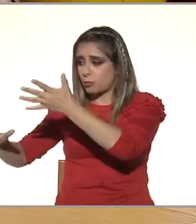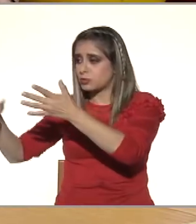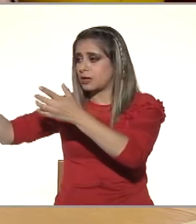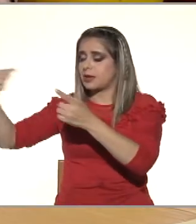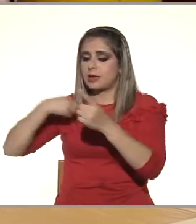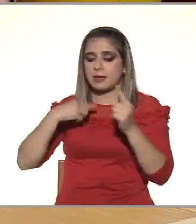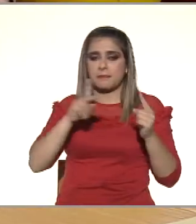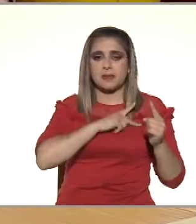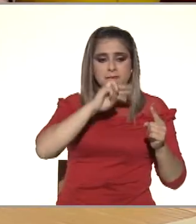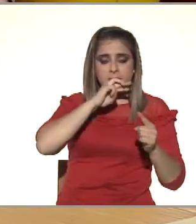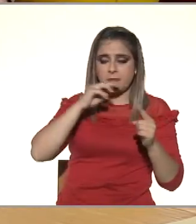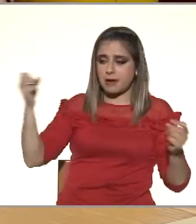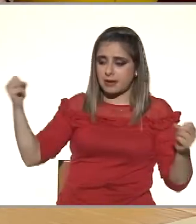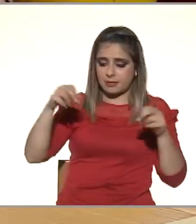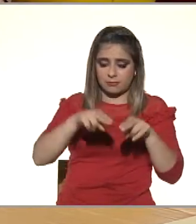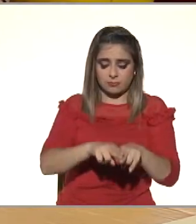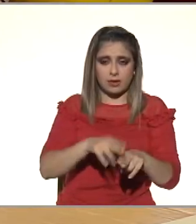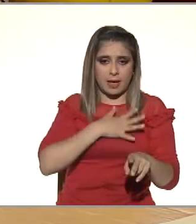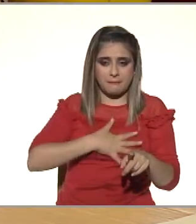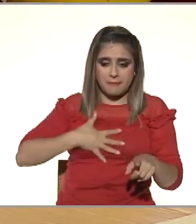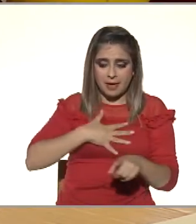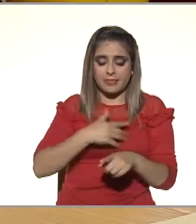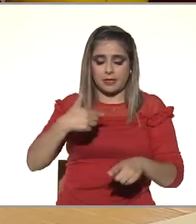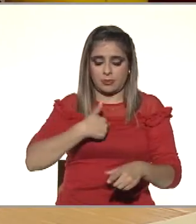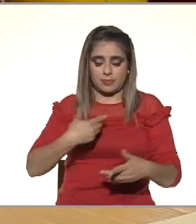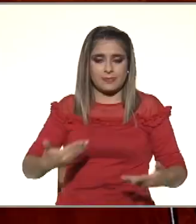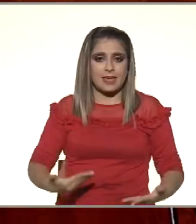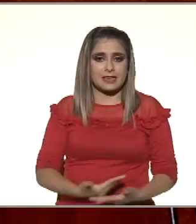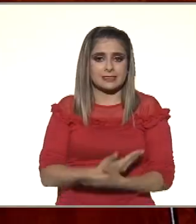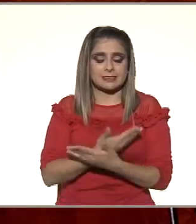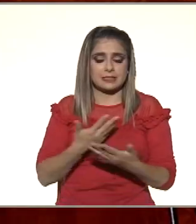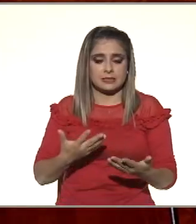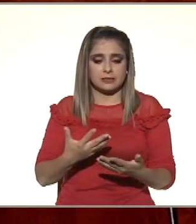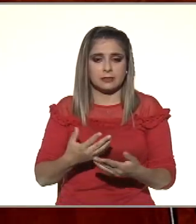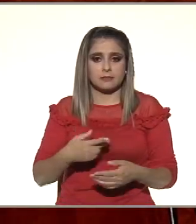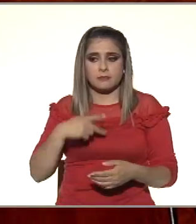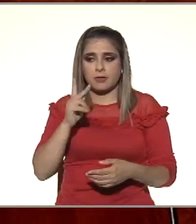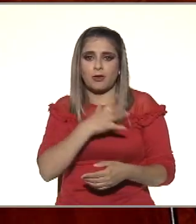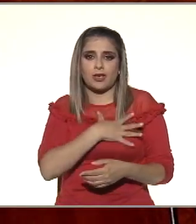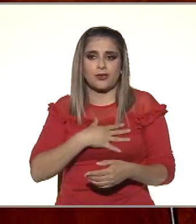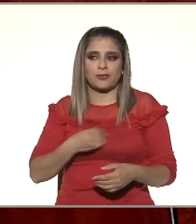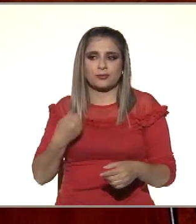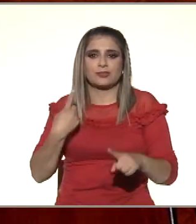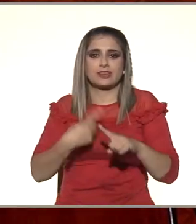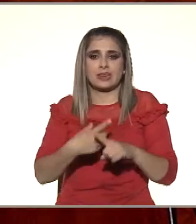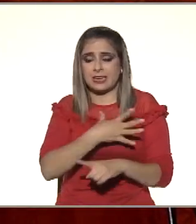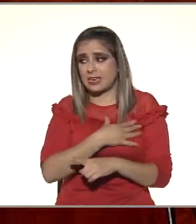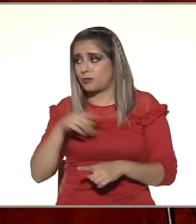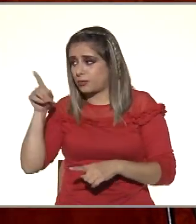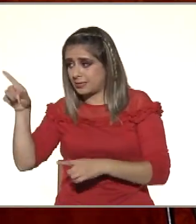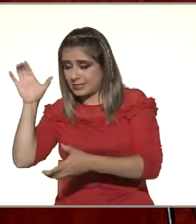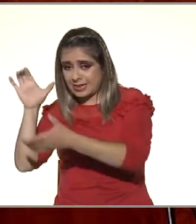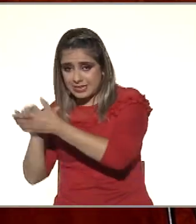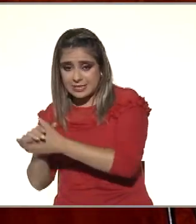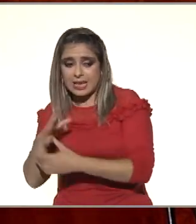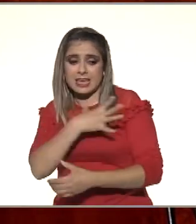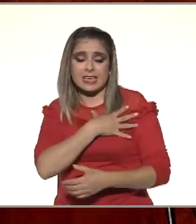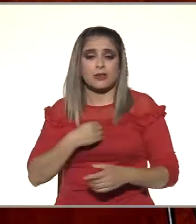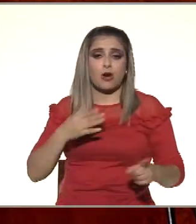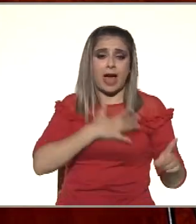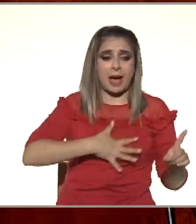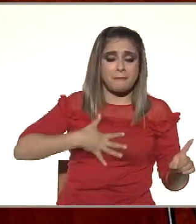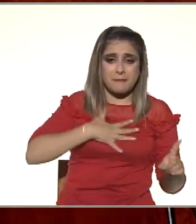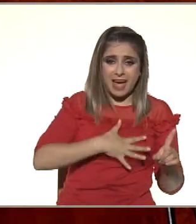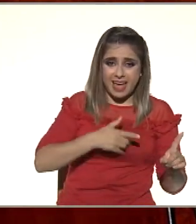otro peso. Lleva un peso impresionante. Por eso yo decía, ¿los hijos de quién? Sí. O sea, los hijos de este matrimonio, los hijos de la otra